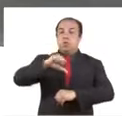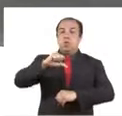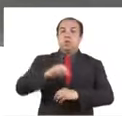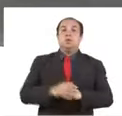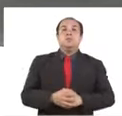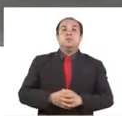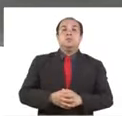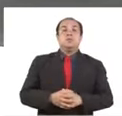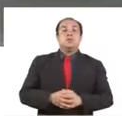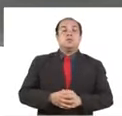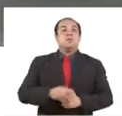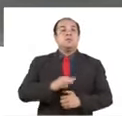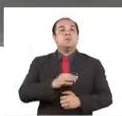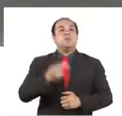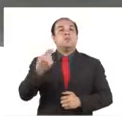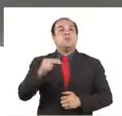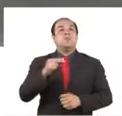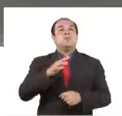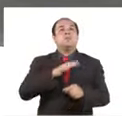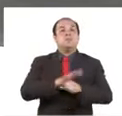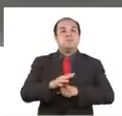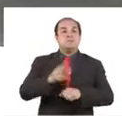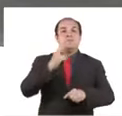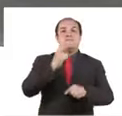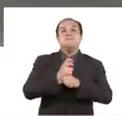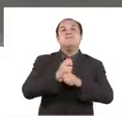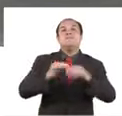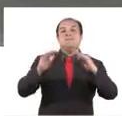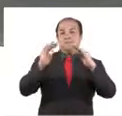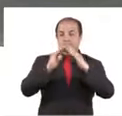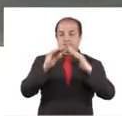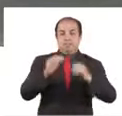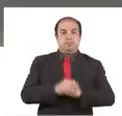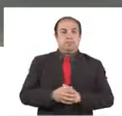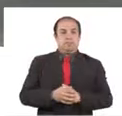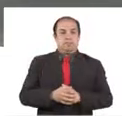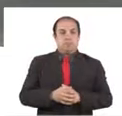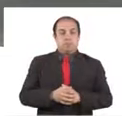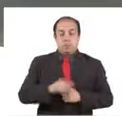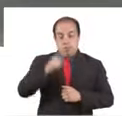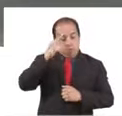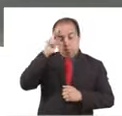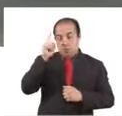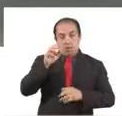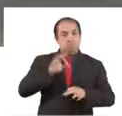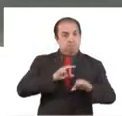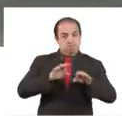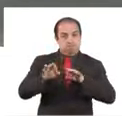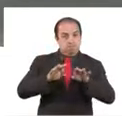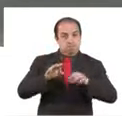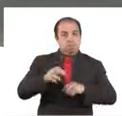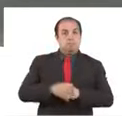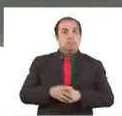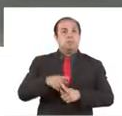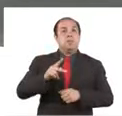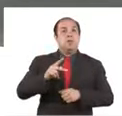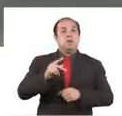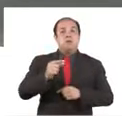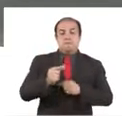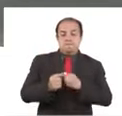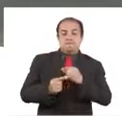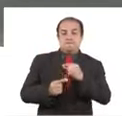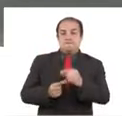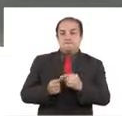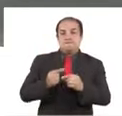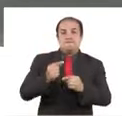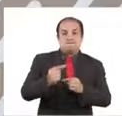llamar nuestro segundo hogar. No ha sido una labor sencilla, pero cada paso que dimos